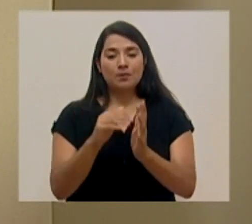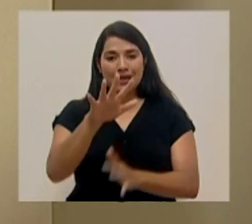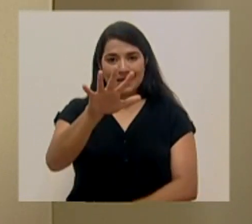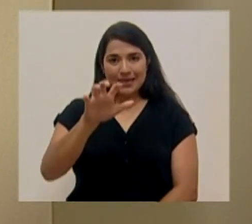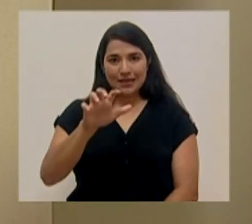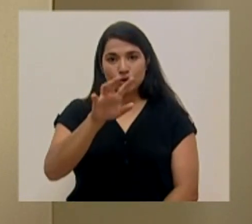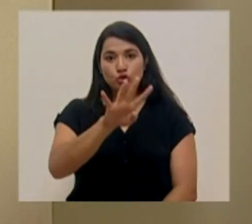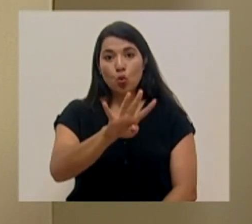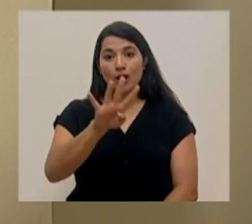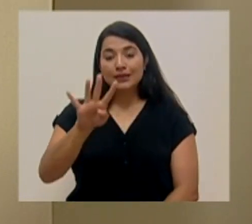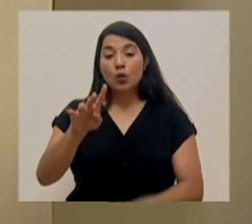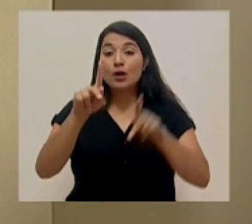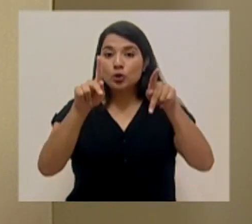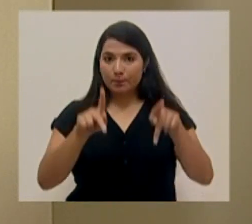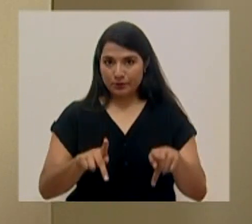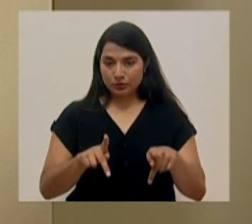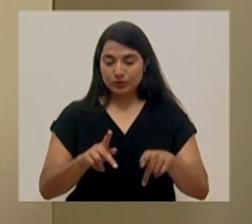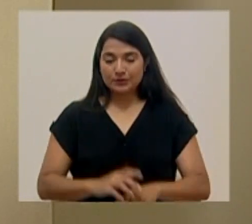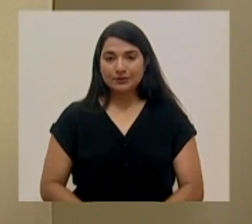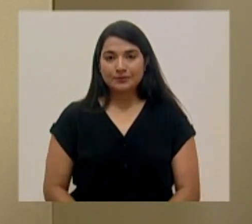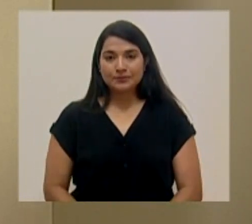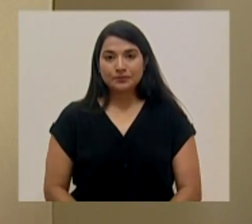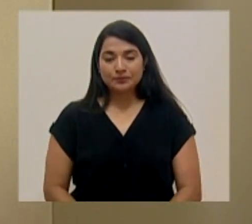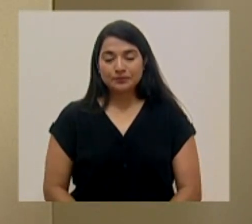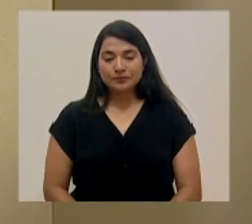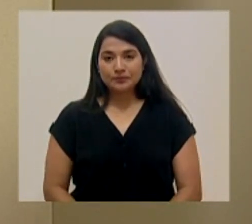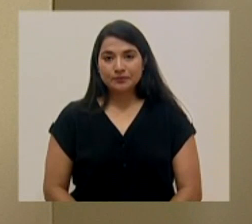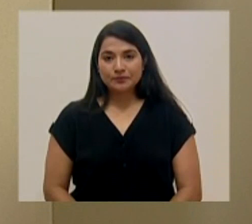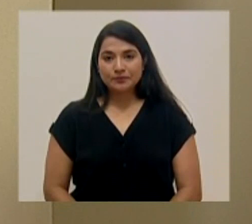19.544 personas que han registrado ese estatus.